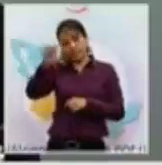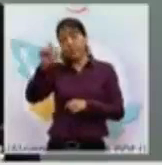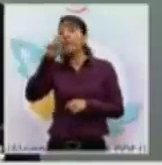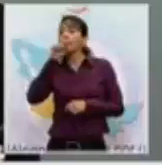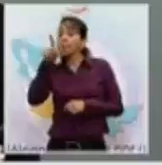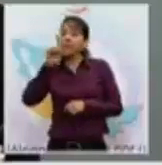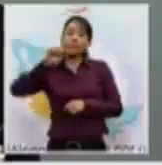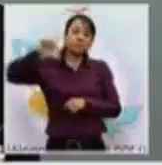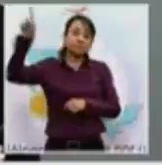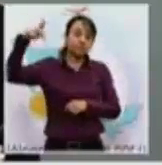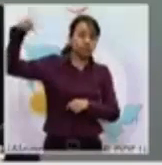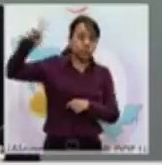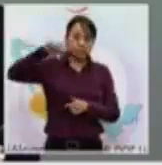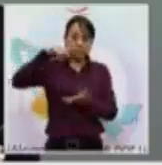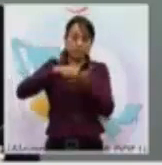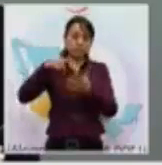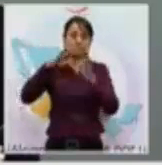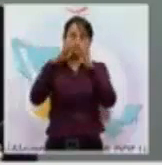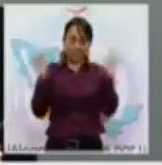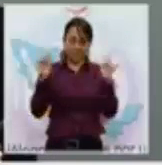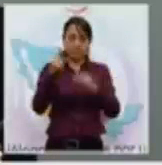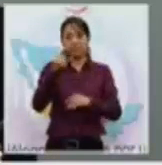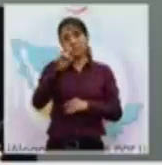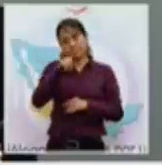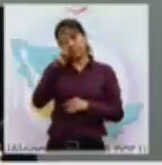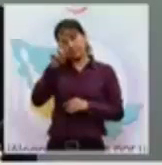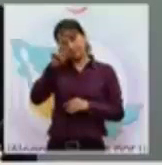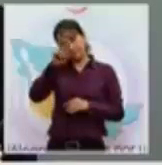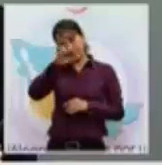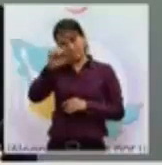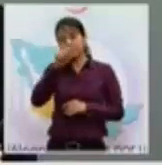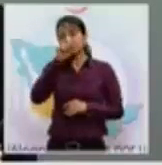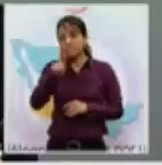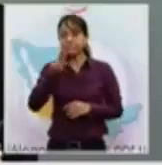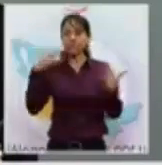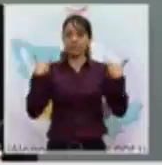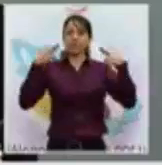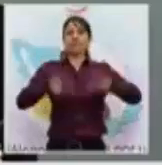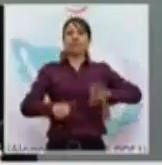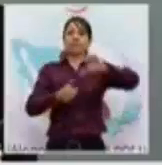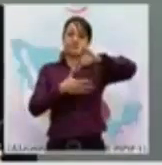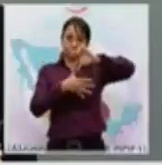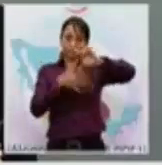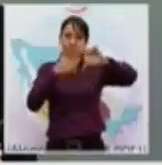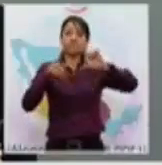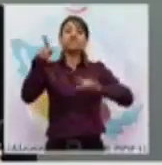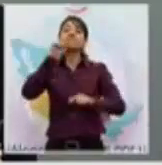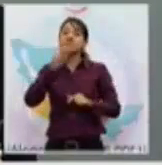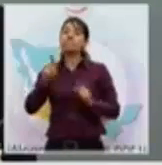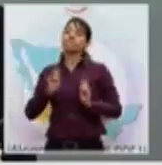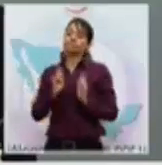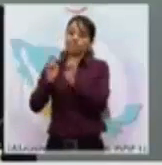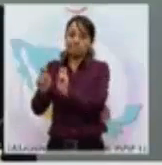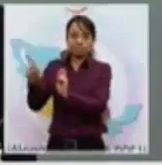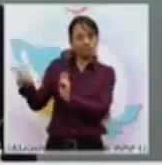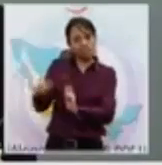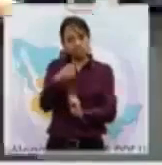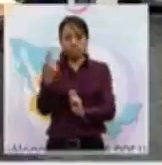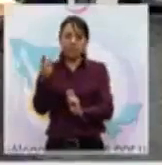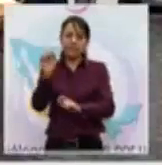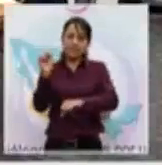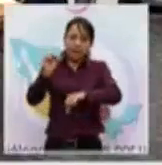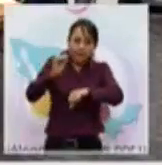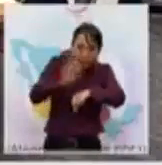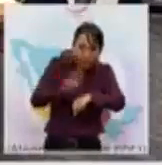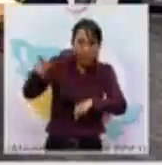en París, representante de la OCDE en México para América Latina. Fue también comisionada para el desarrollo político en la Secretaría de Gobernación, ha